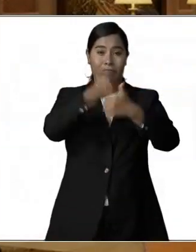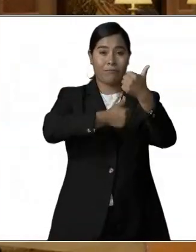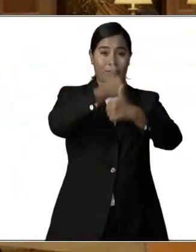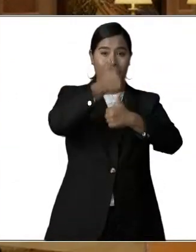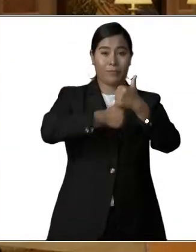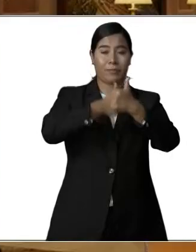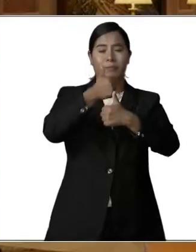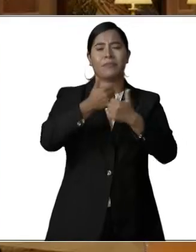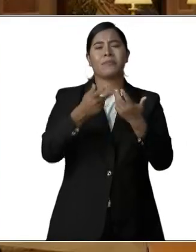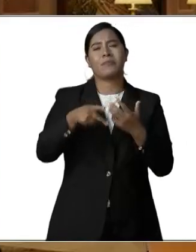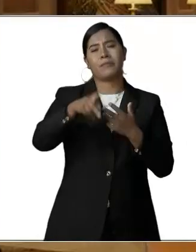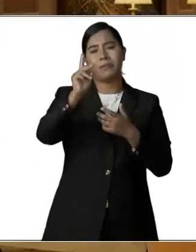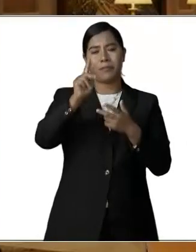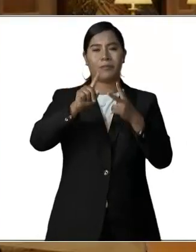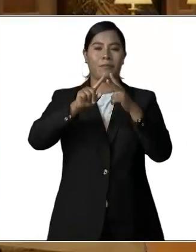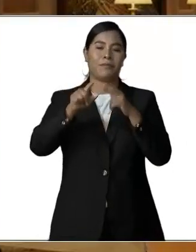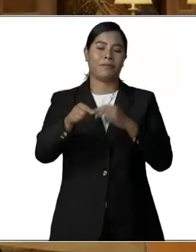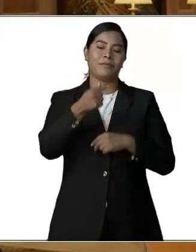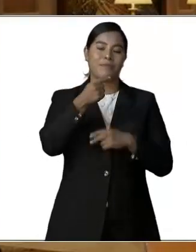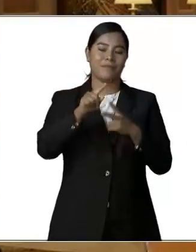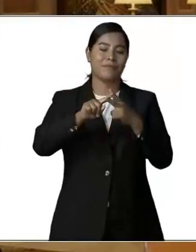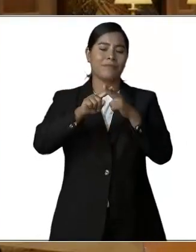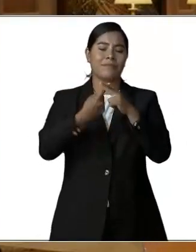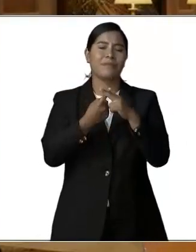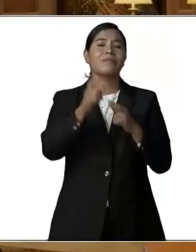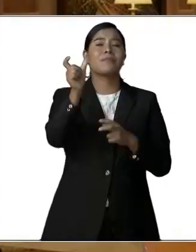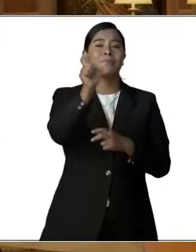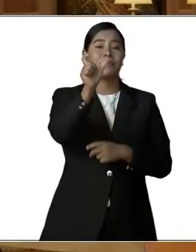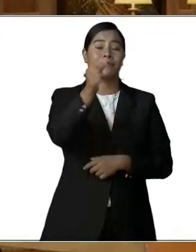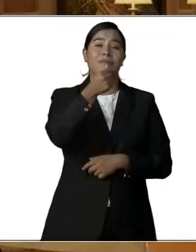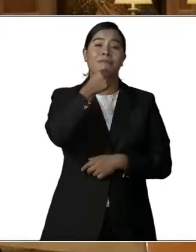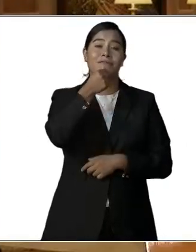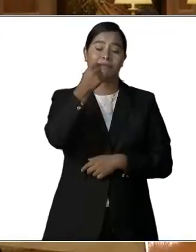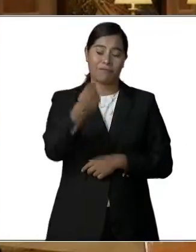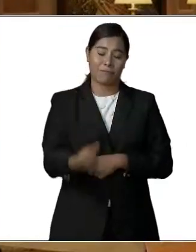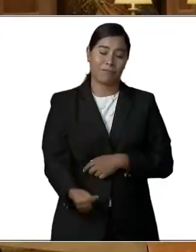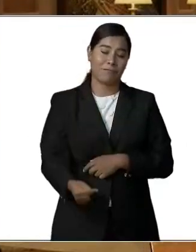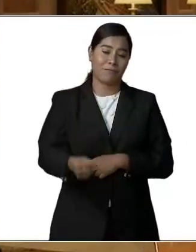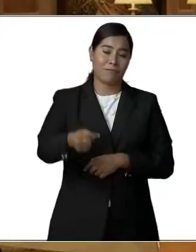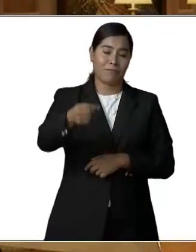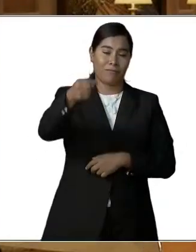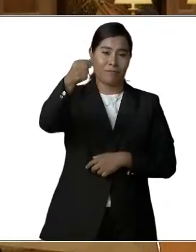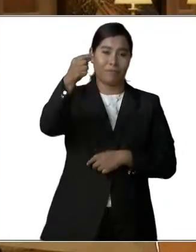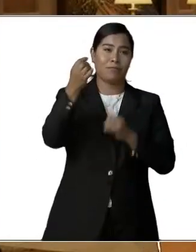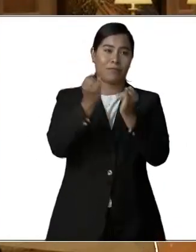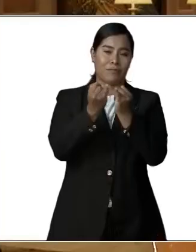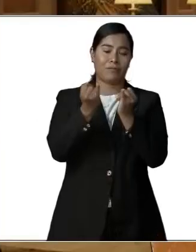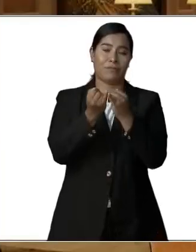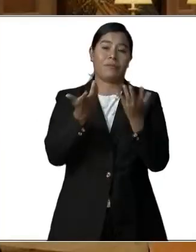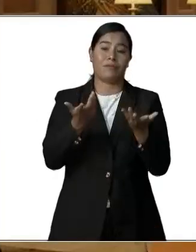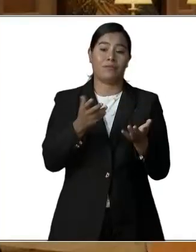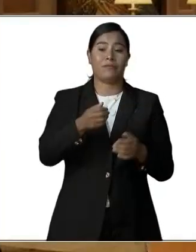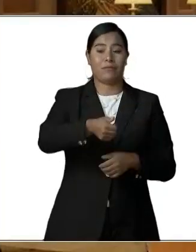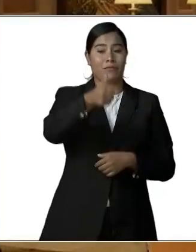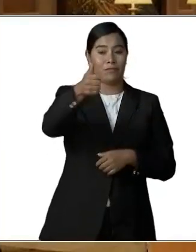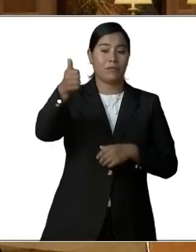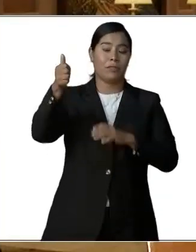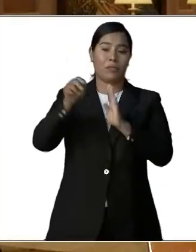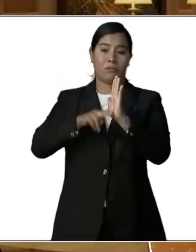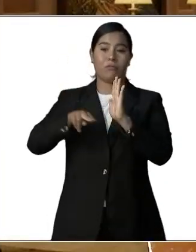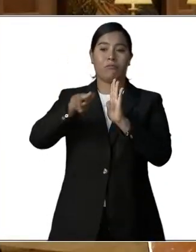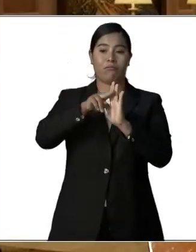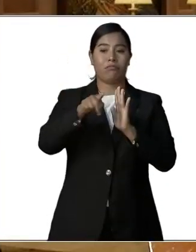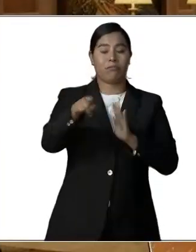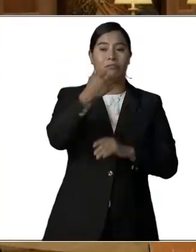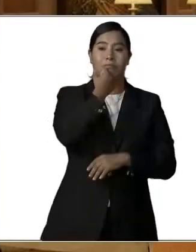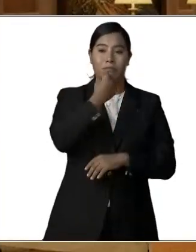pininos en el concurso. Y hay que separarlo, porque también tiene mucho que ver con el nivel que traiga cada rondalla, ¿no? Entonces, hay